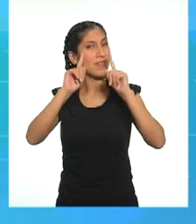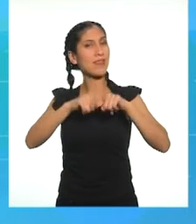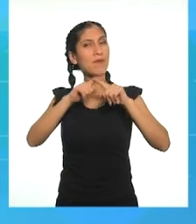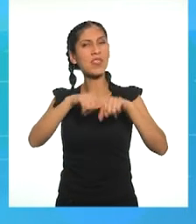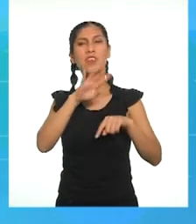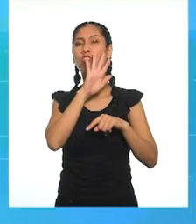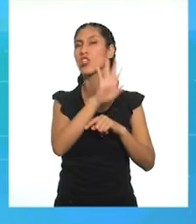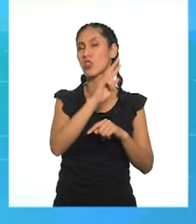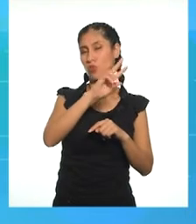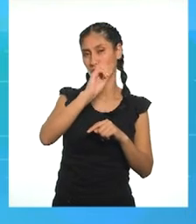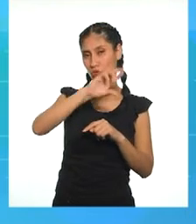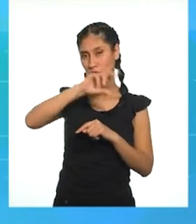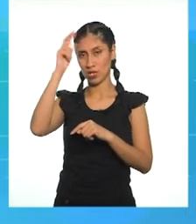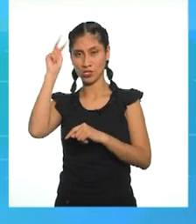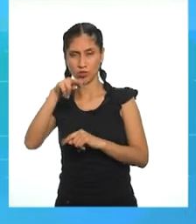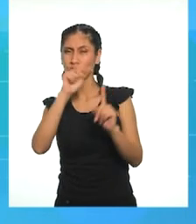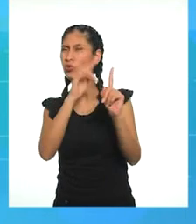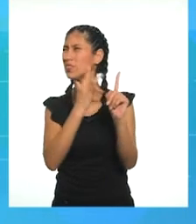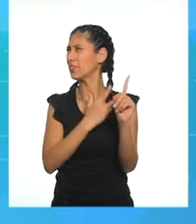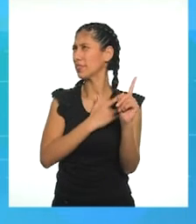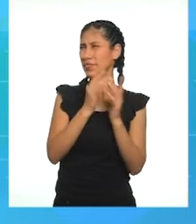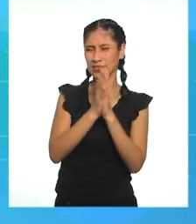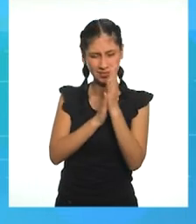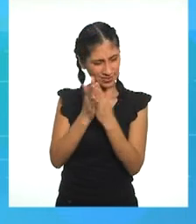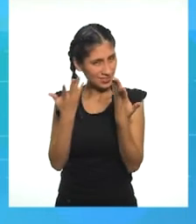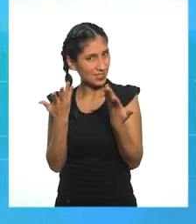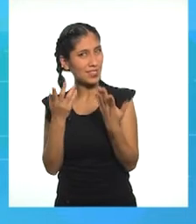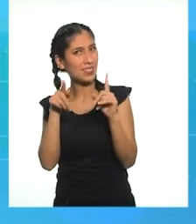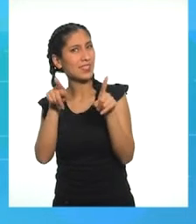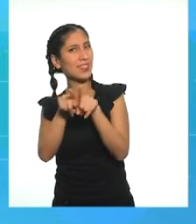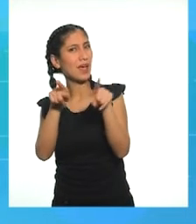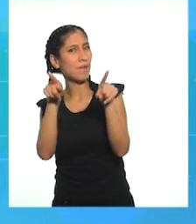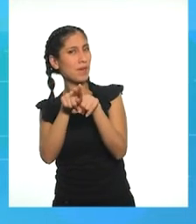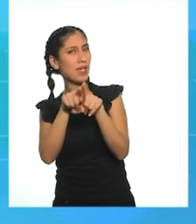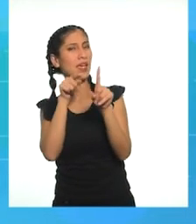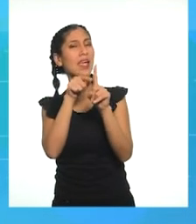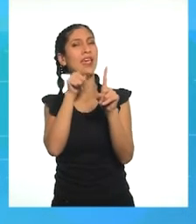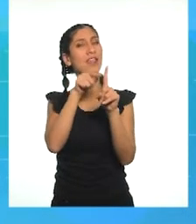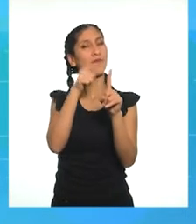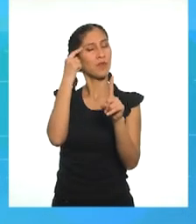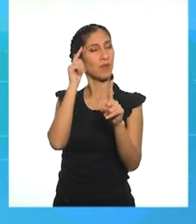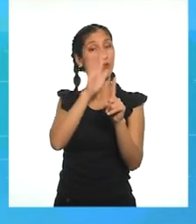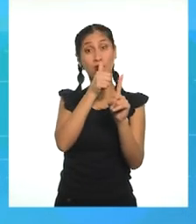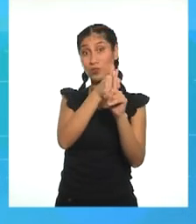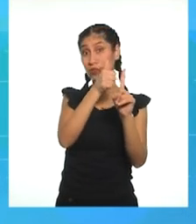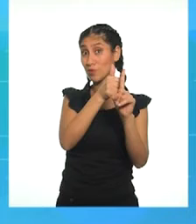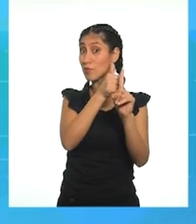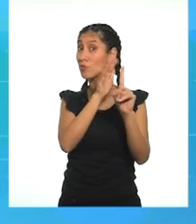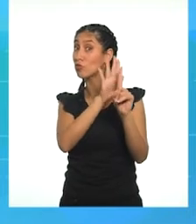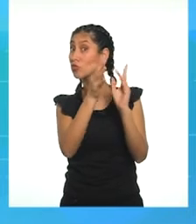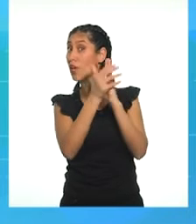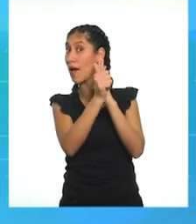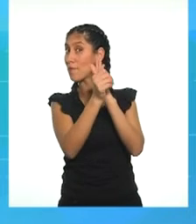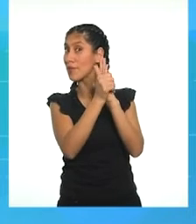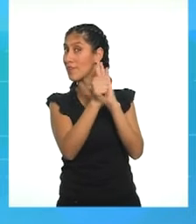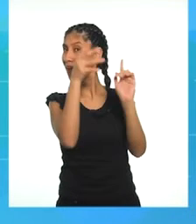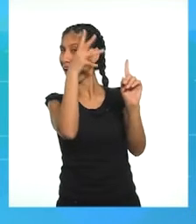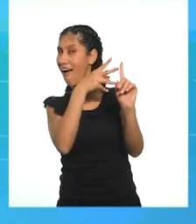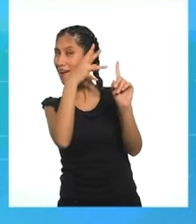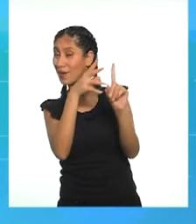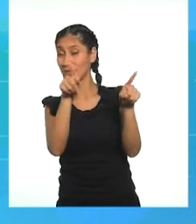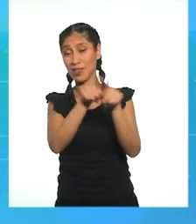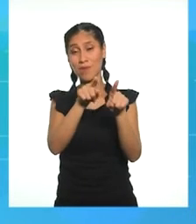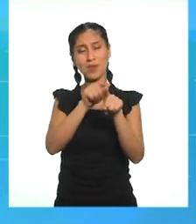vocación, motivaciones, oportunidades y el reconocimiento de sus habilidades. Se trata de las acciones que